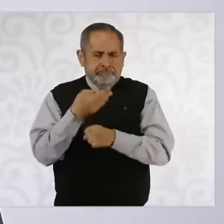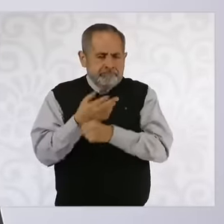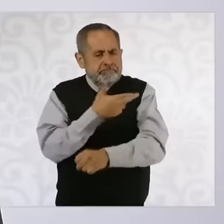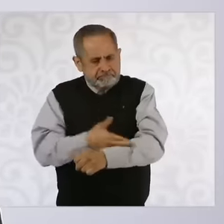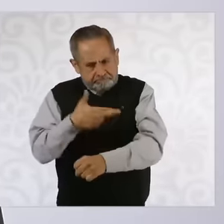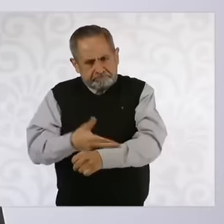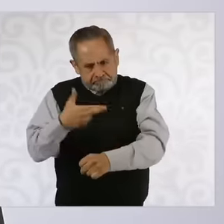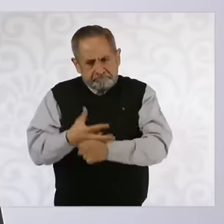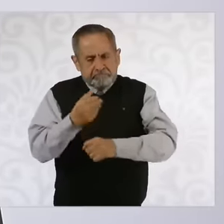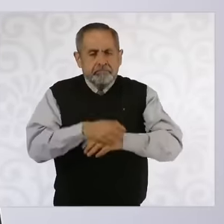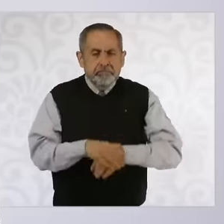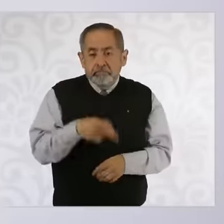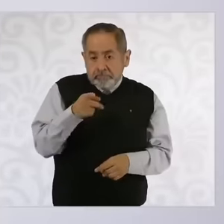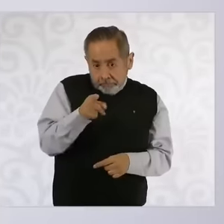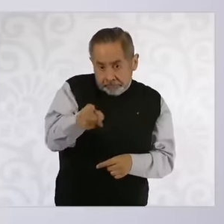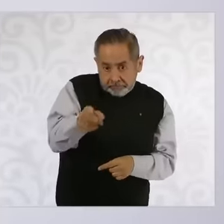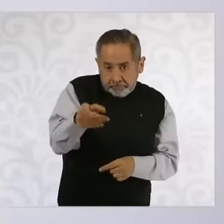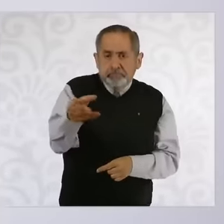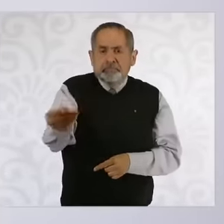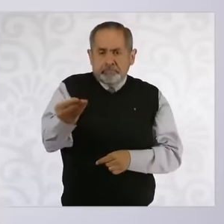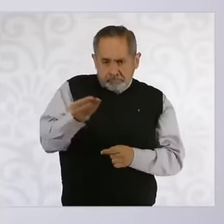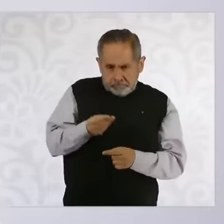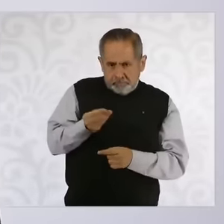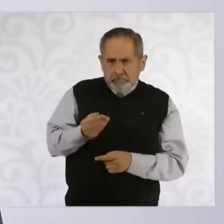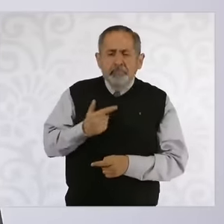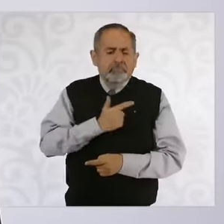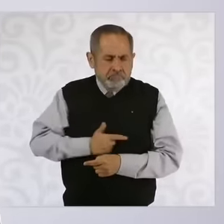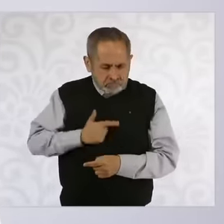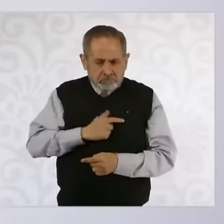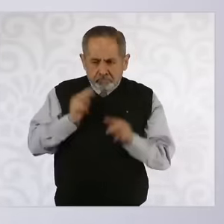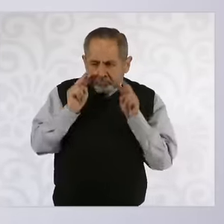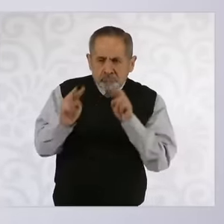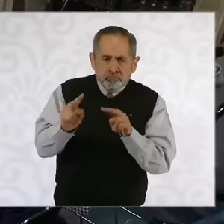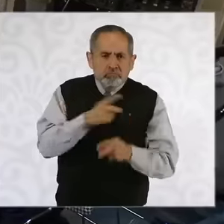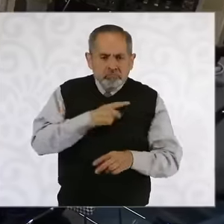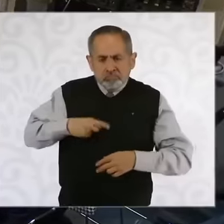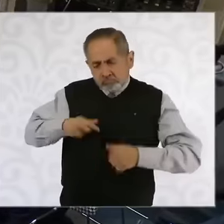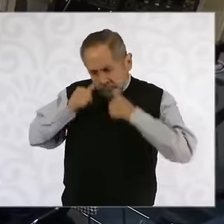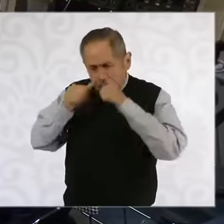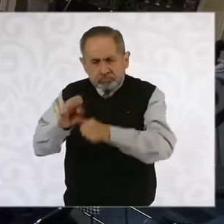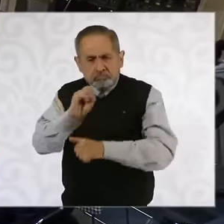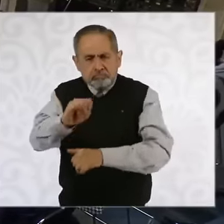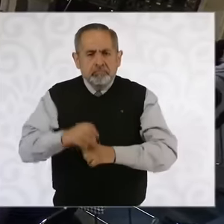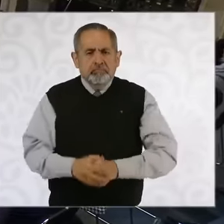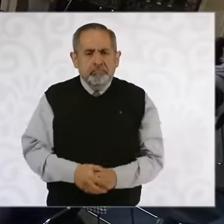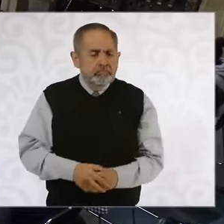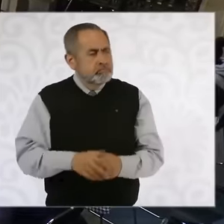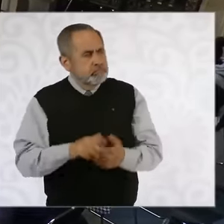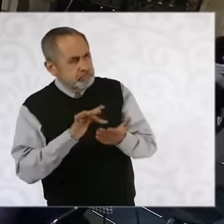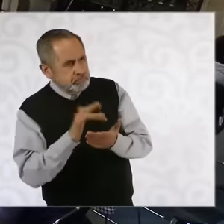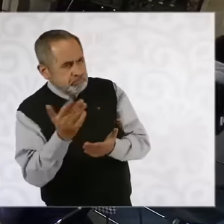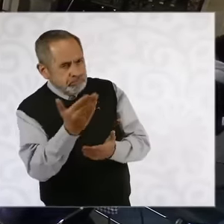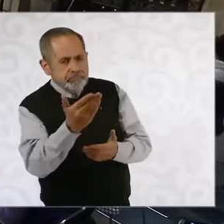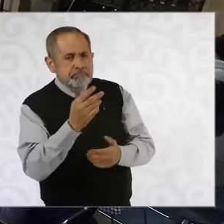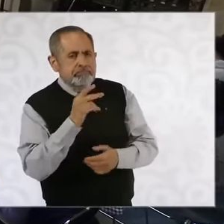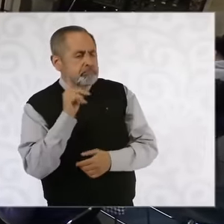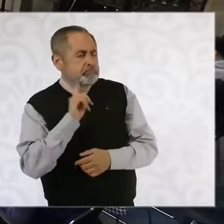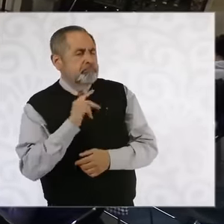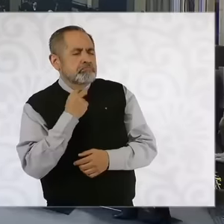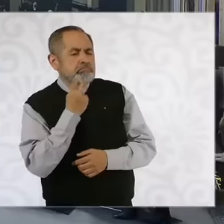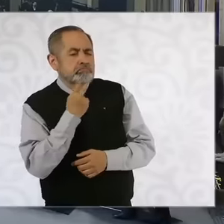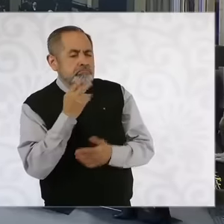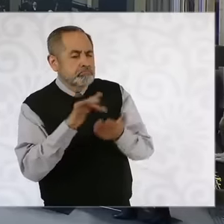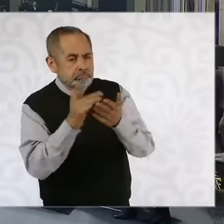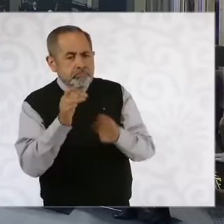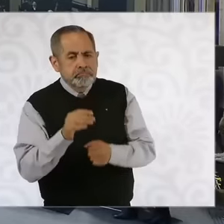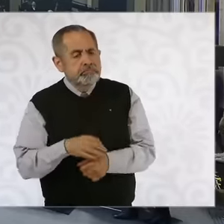háganoslo saber y con mucho gusto revisamos, vemos, porque sí debe de atenderse. Ok, le agradezco. Y bueno,